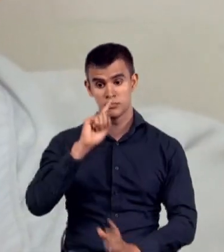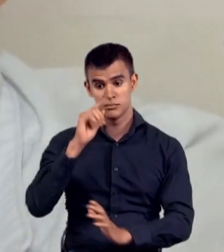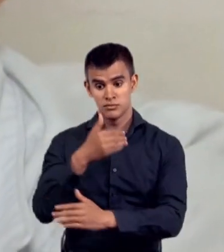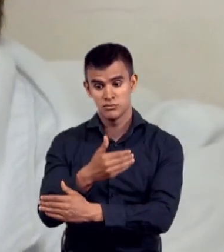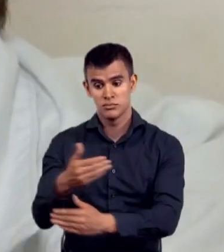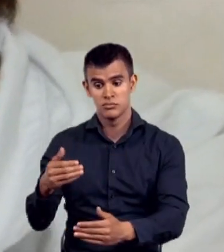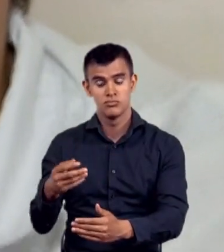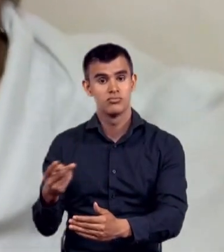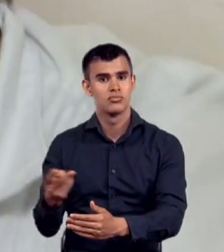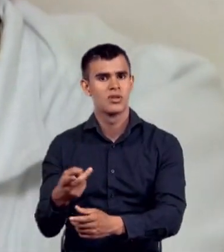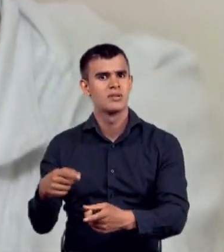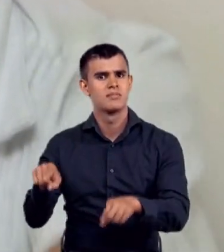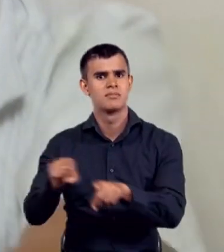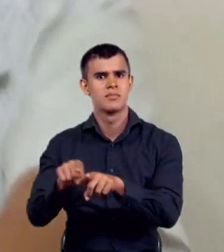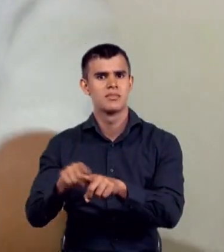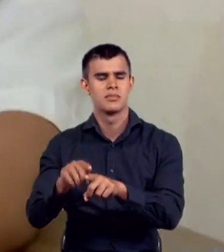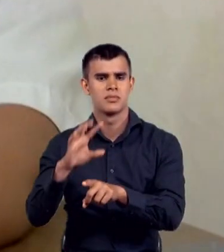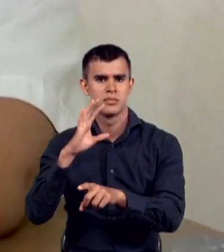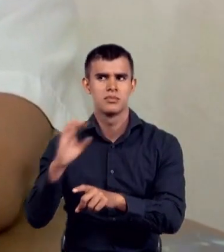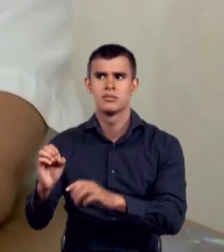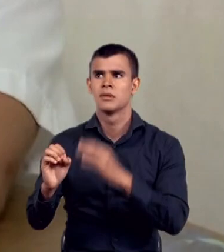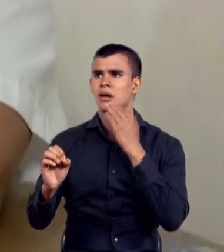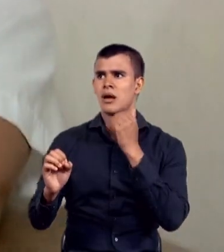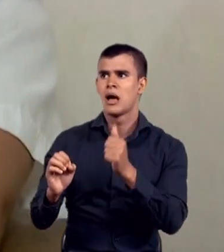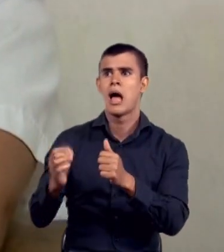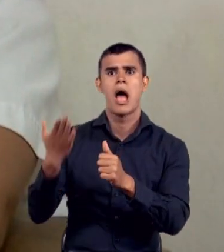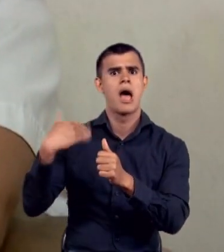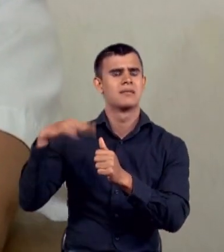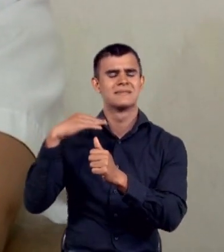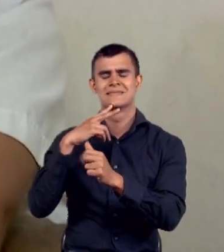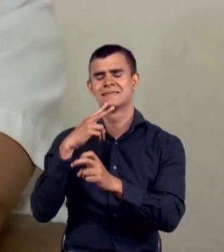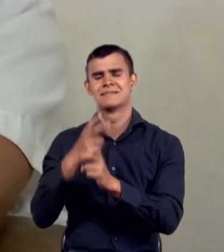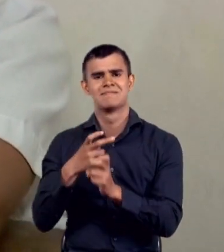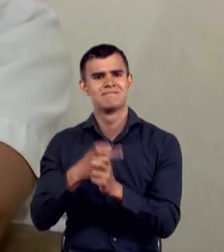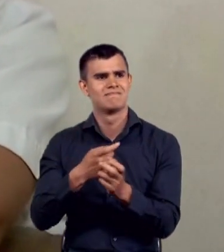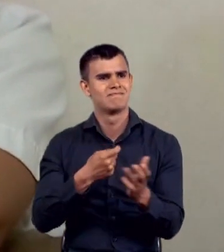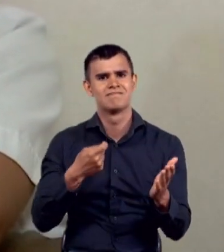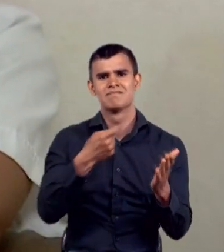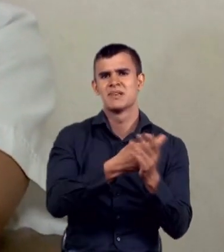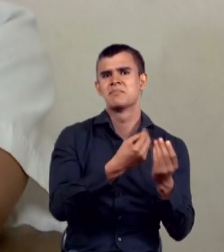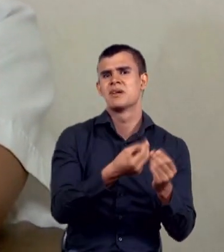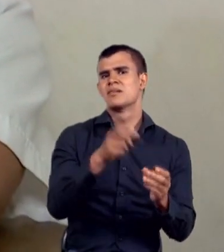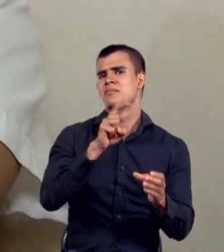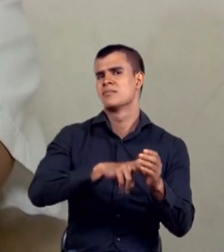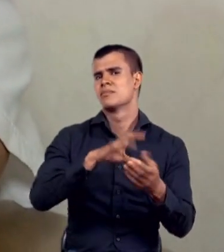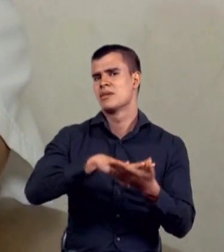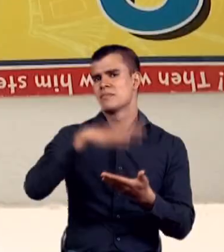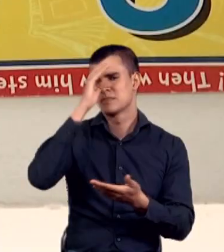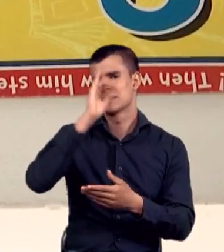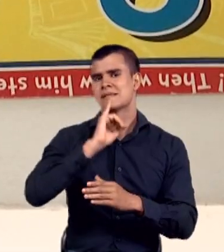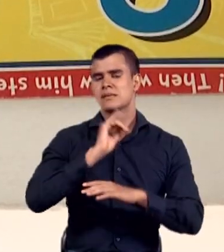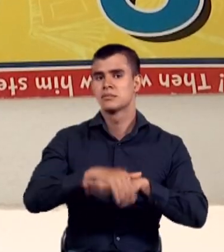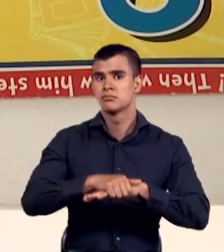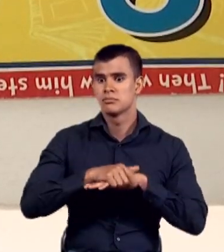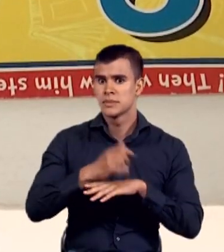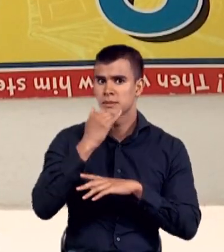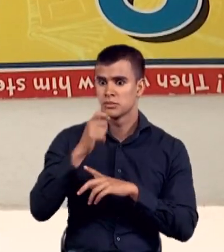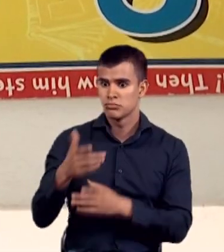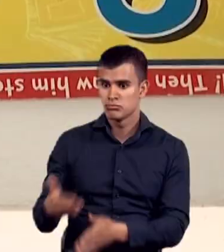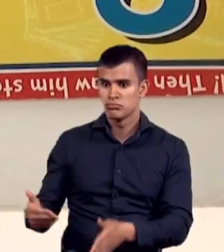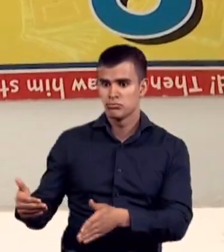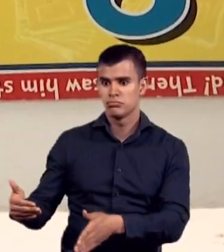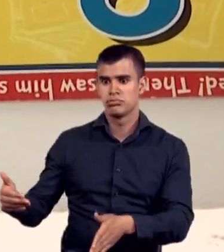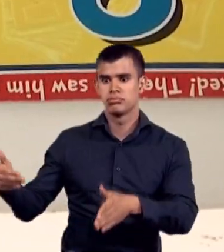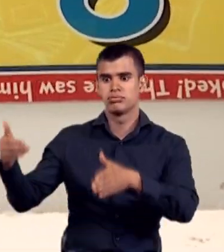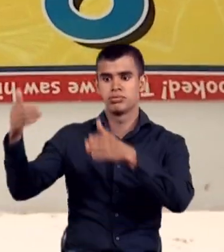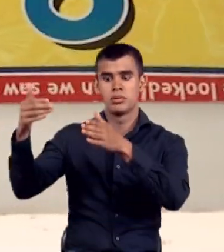En su infancia, los hermanos Adarley y Lilibet y Manrique no contaban con el recurso económico para aprender el idioma inglés. Por tal razón, al